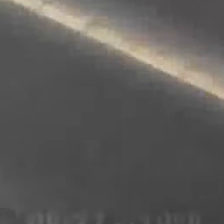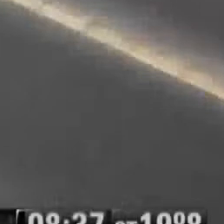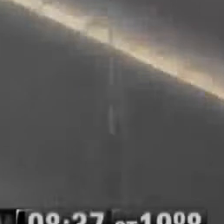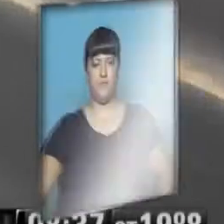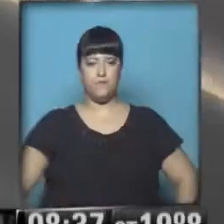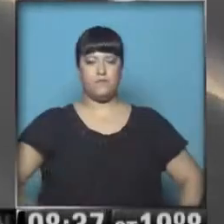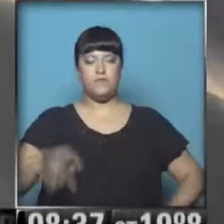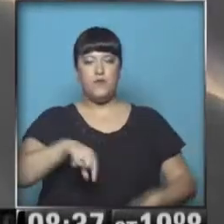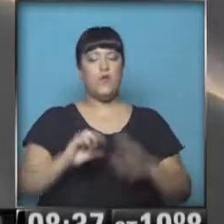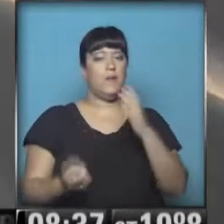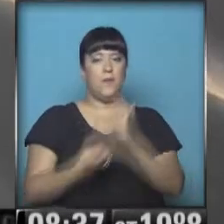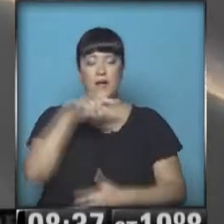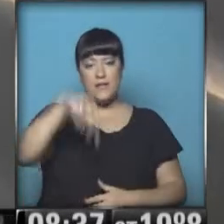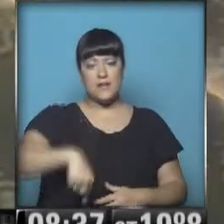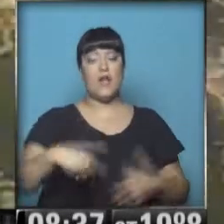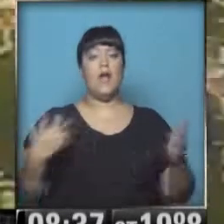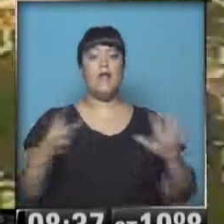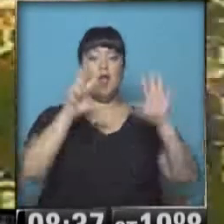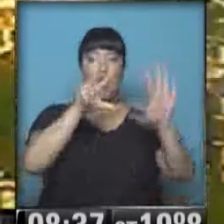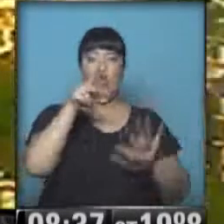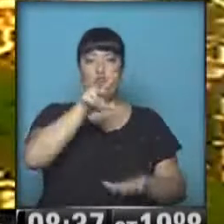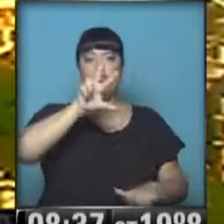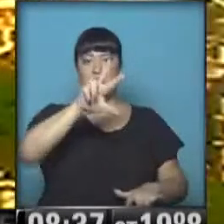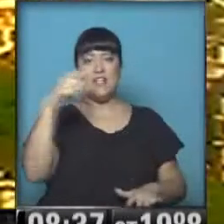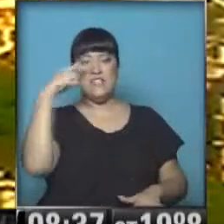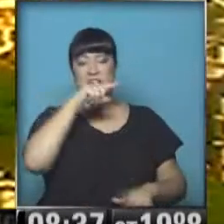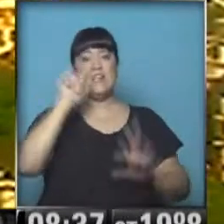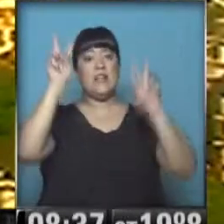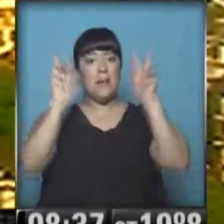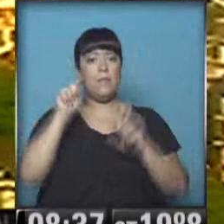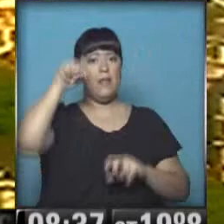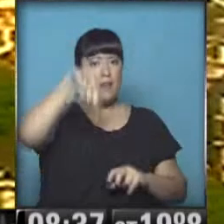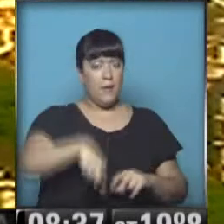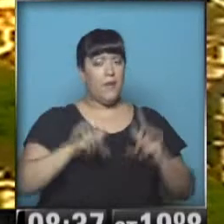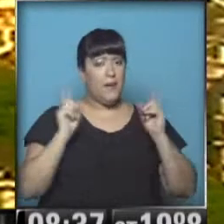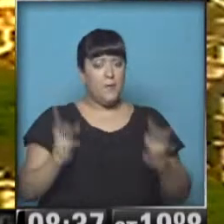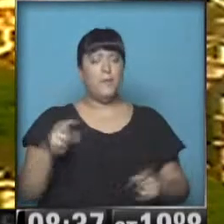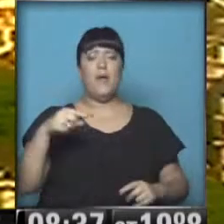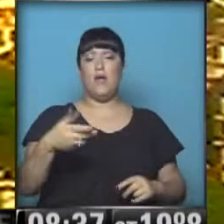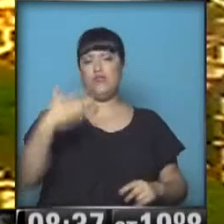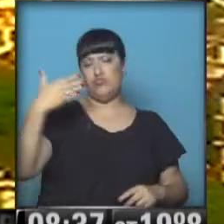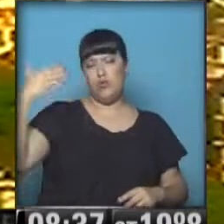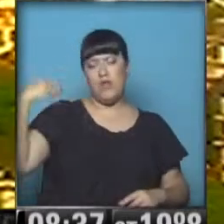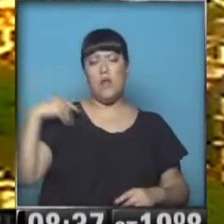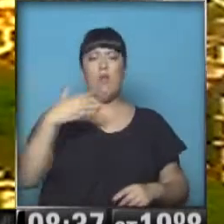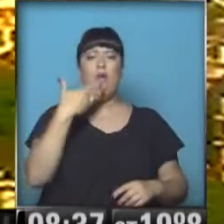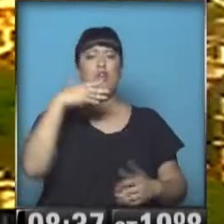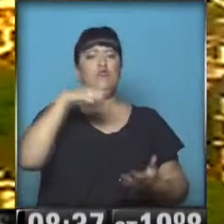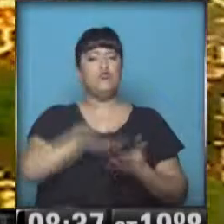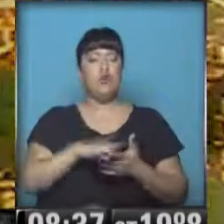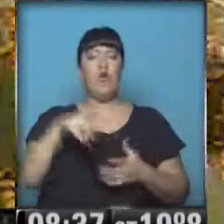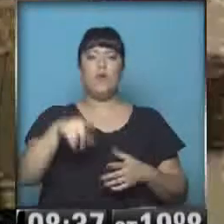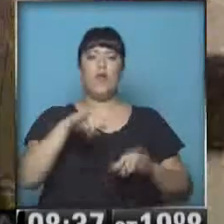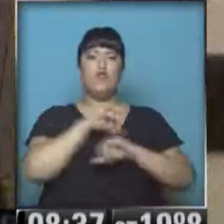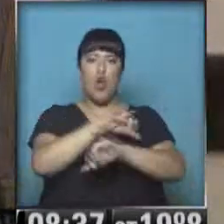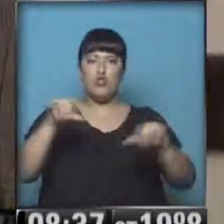en la mañana representa en 837 y el tema también está presentado porque en realidad lo venimos hablando desde hace un tiempo es una de las grandes noticias